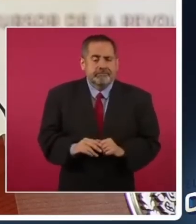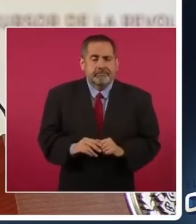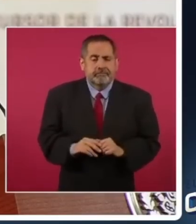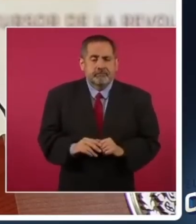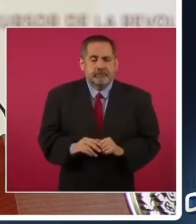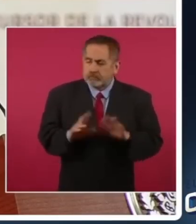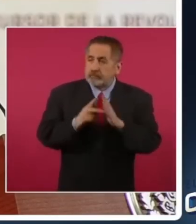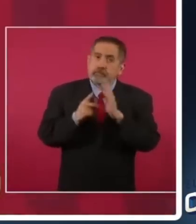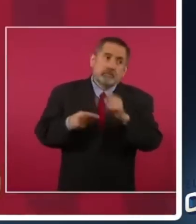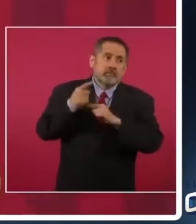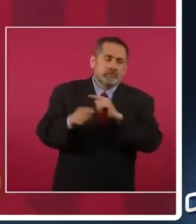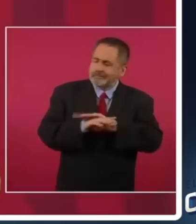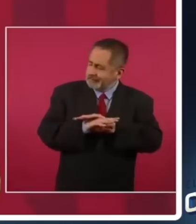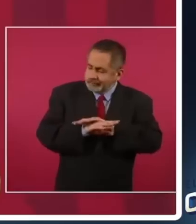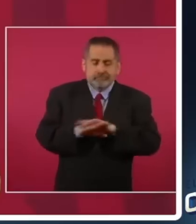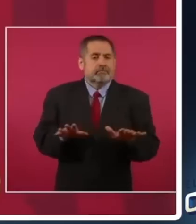se vuelva